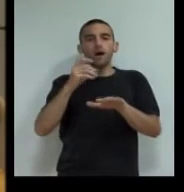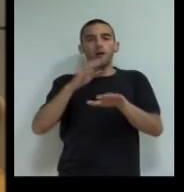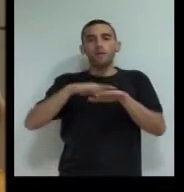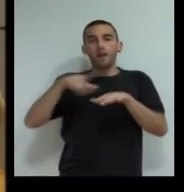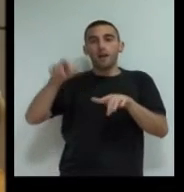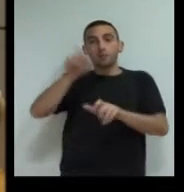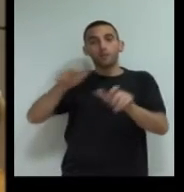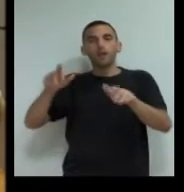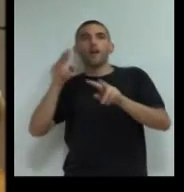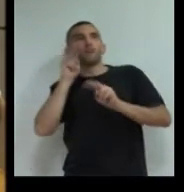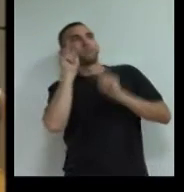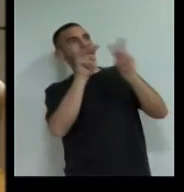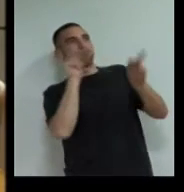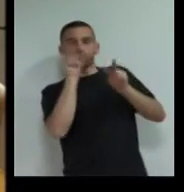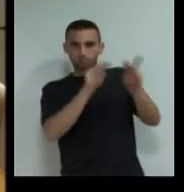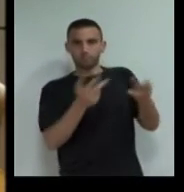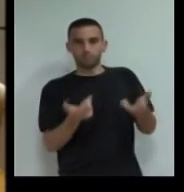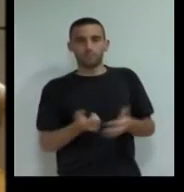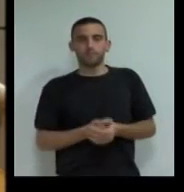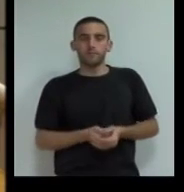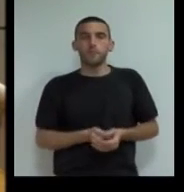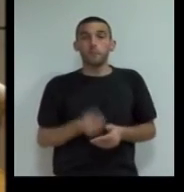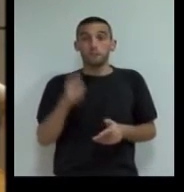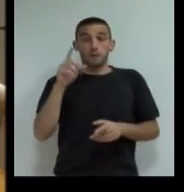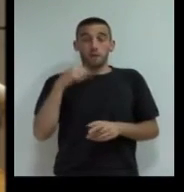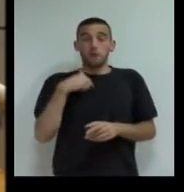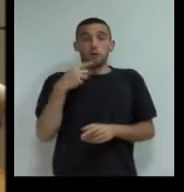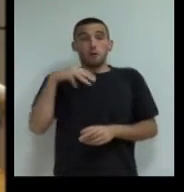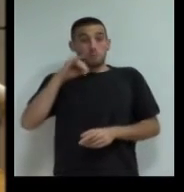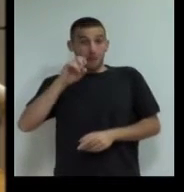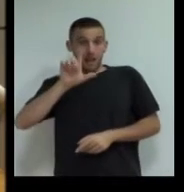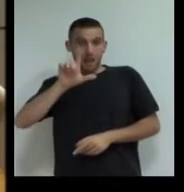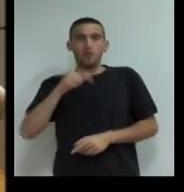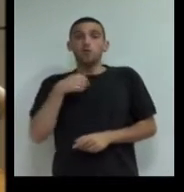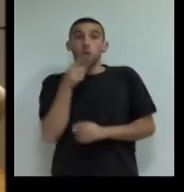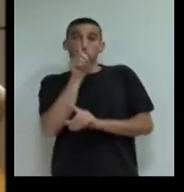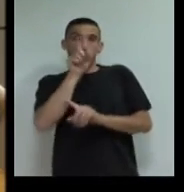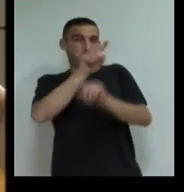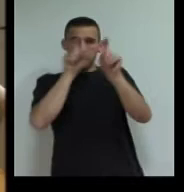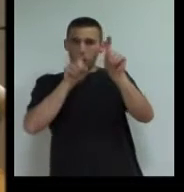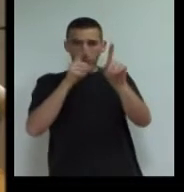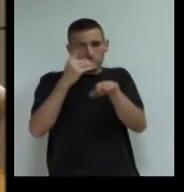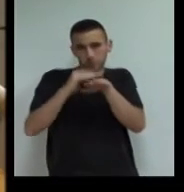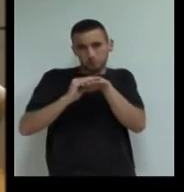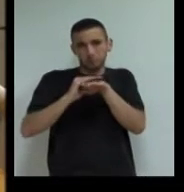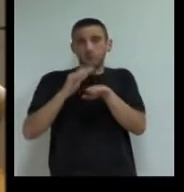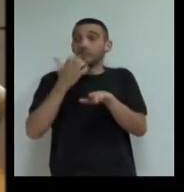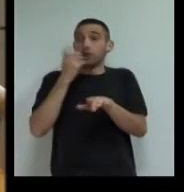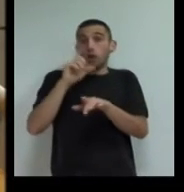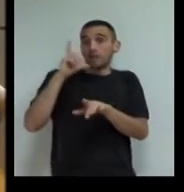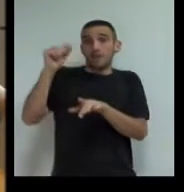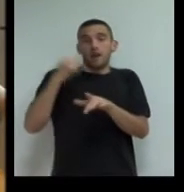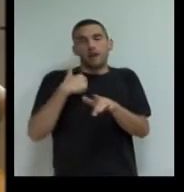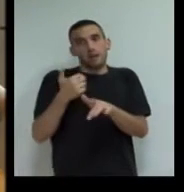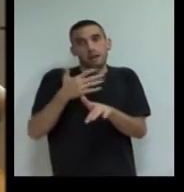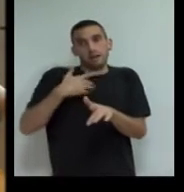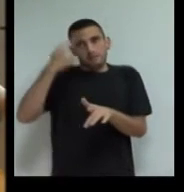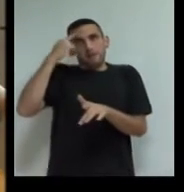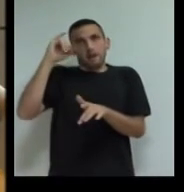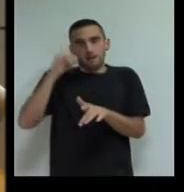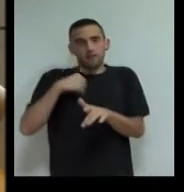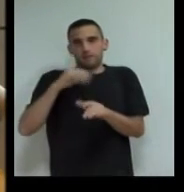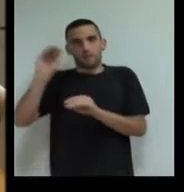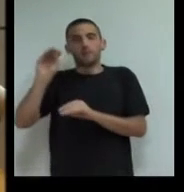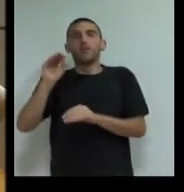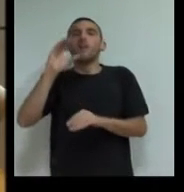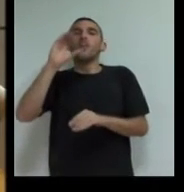comentar algo sobre el tema? Perdona. Pero un segundito, una preguntita. Es que si no se me va y quiero aprovechar que estás aquí. ¿Qué va a hacer el SESIA